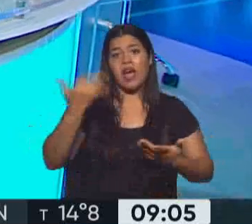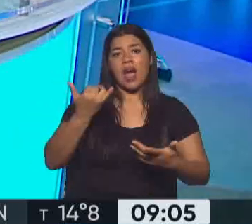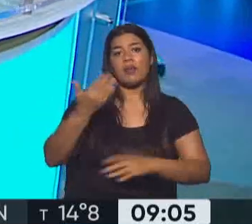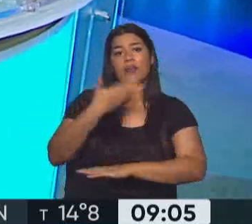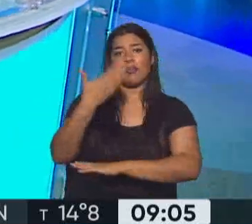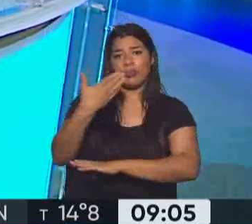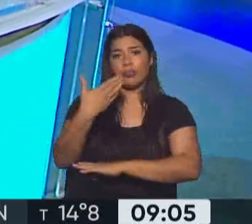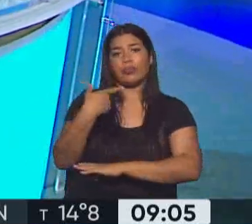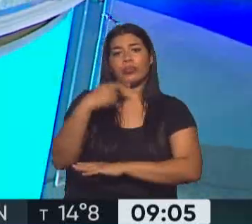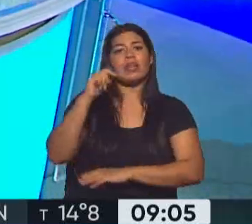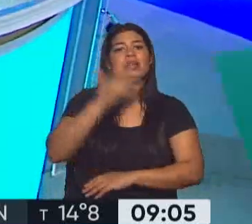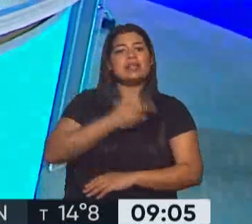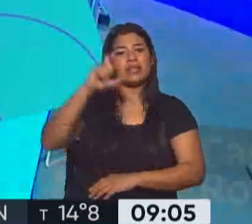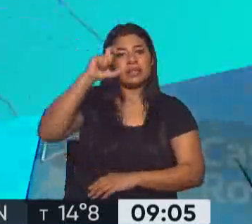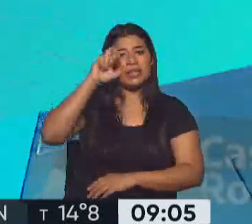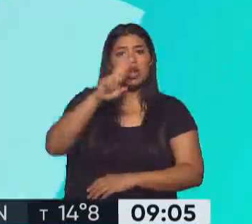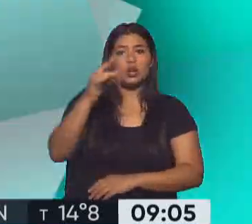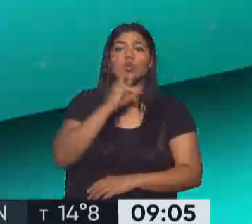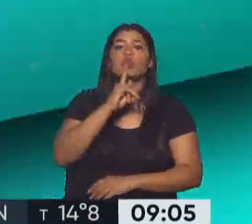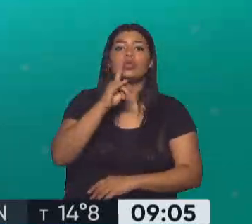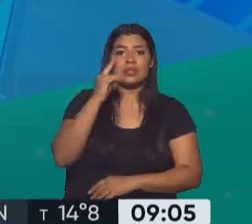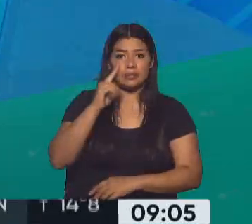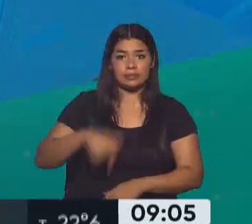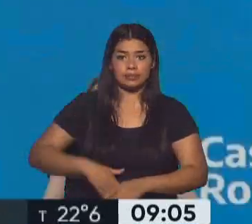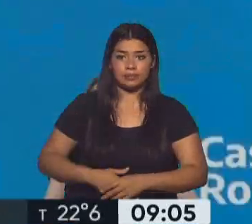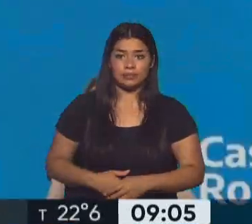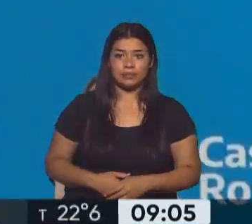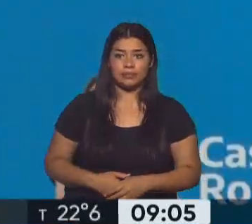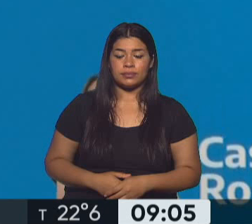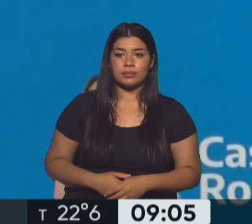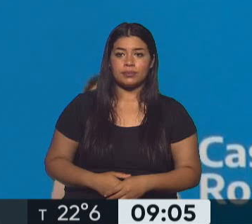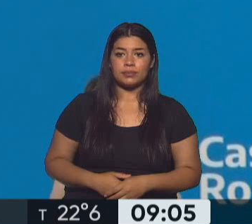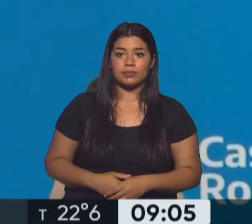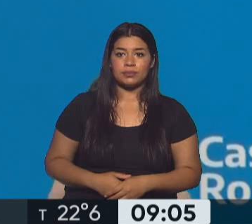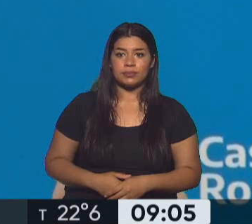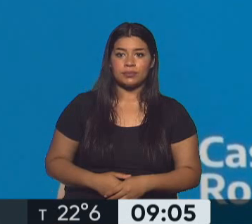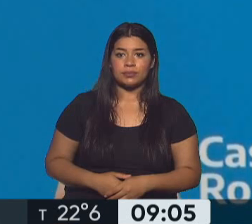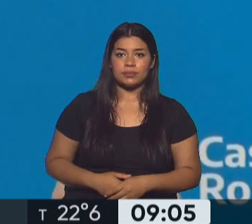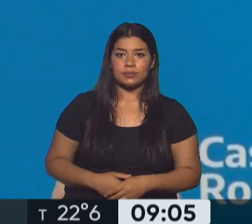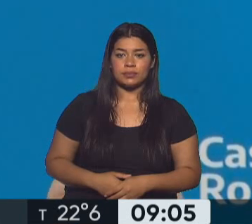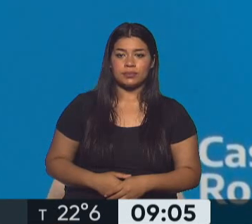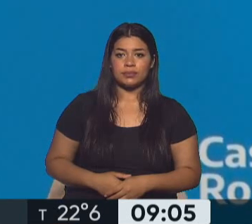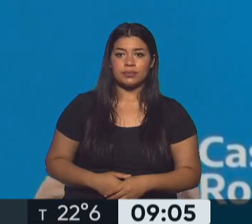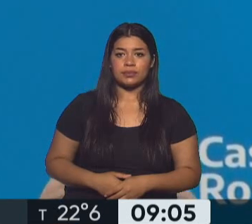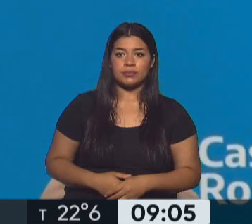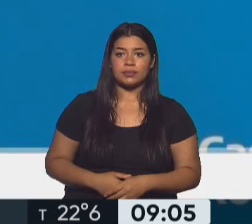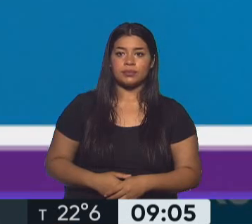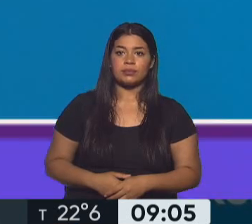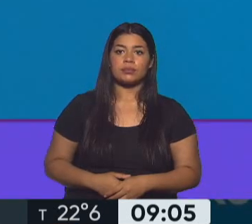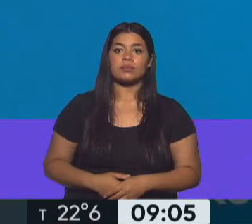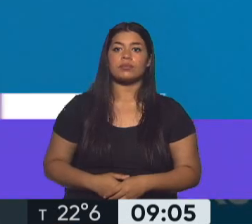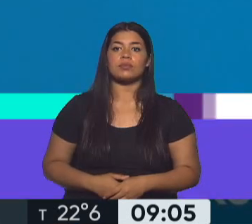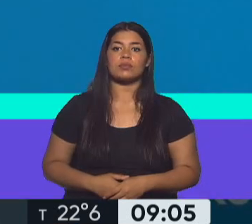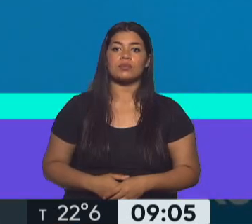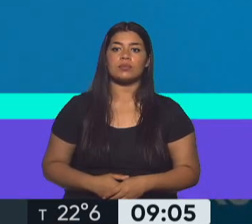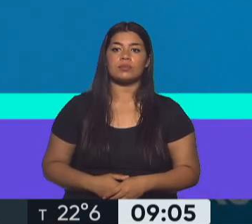La portavoz del Gobierno, Gabriela Cerruti. No es cualquier ley, es una ley que no es de un gobierno, es una ley que es de la nación y de las provincias. No se trata de números, se